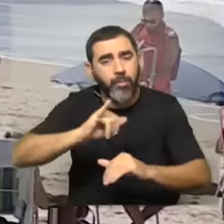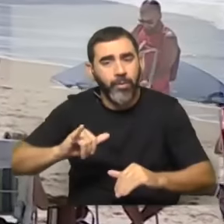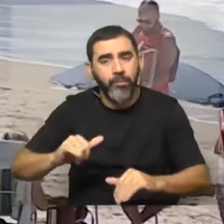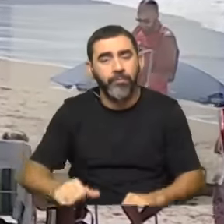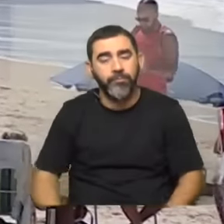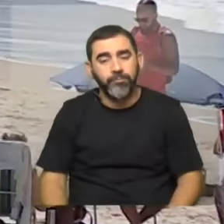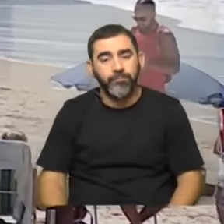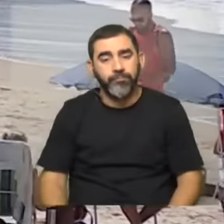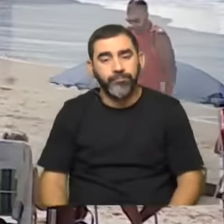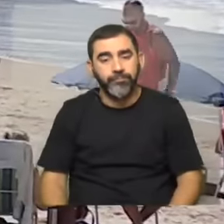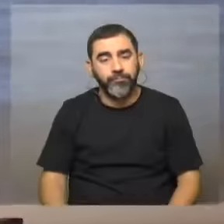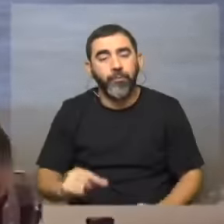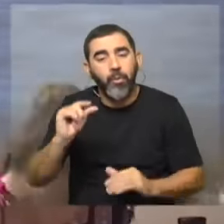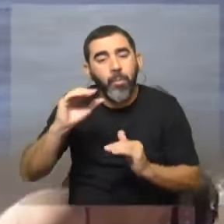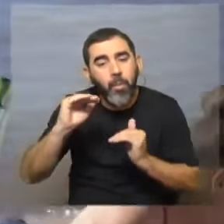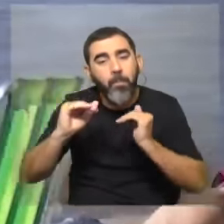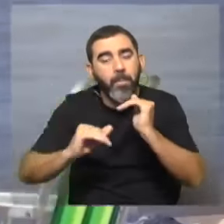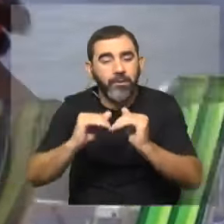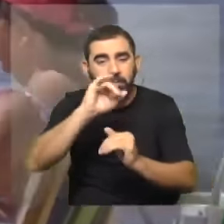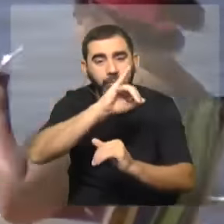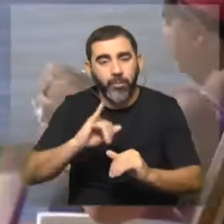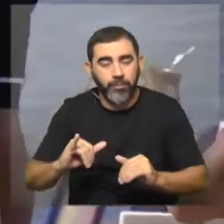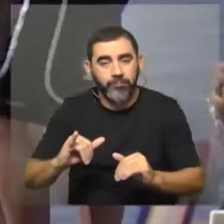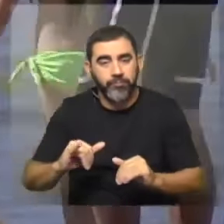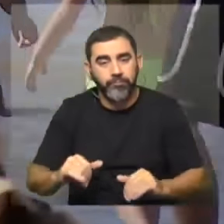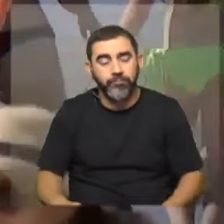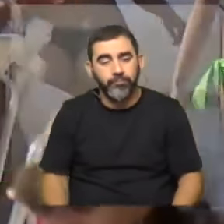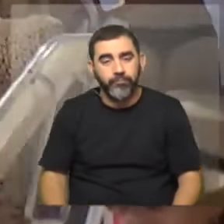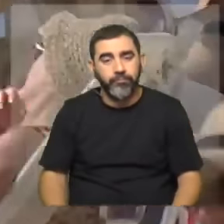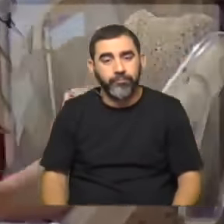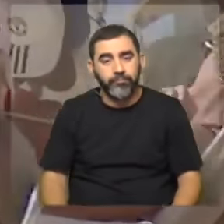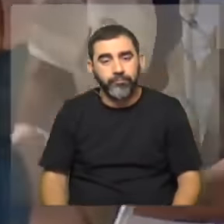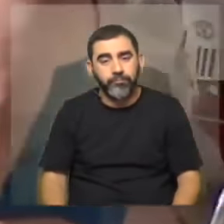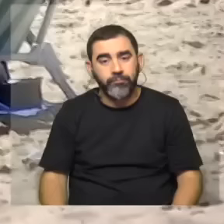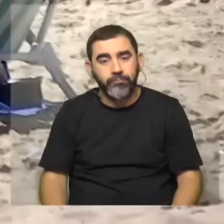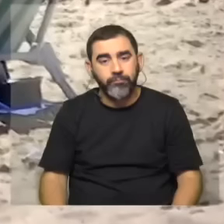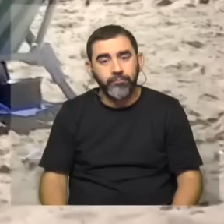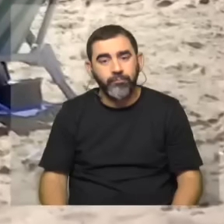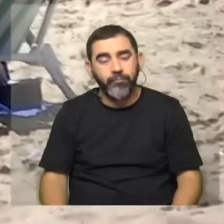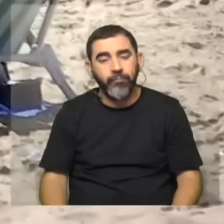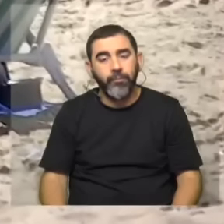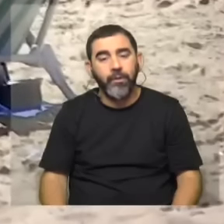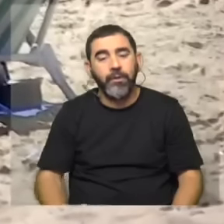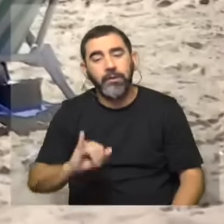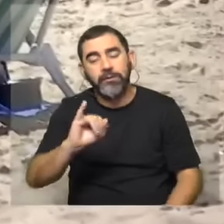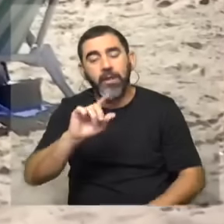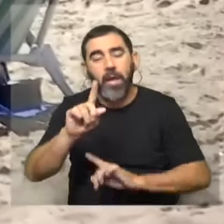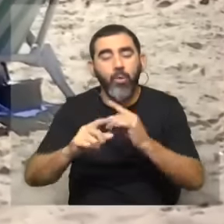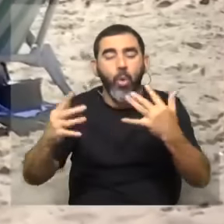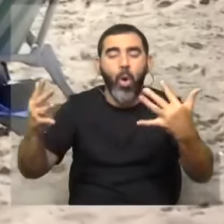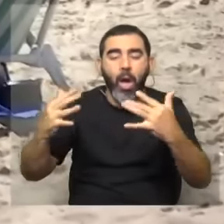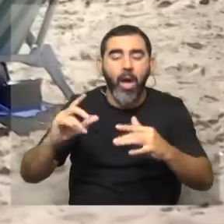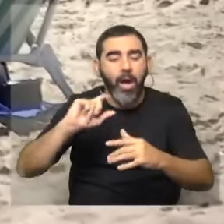normal levemente por encima de normal no quiere con ello decir de que no vamos a tener algún pulso de aire